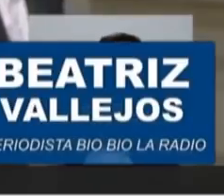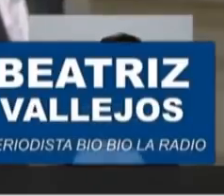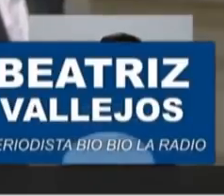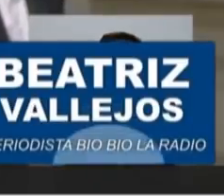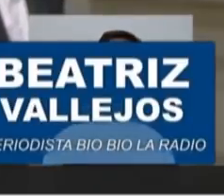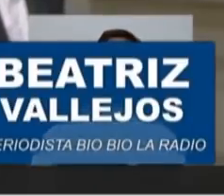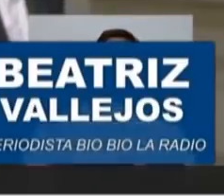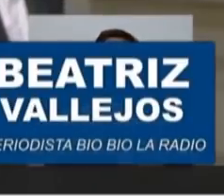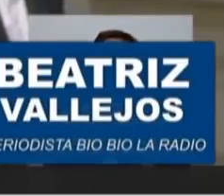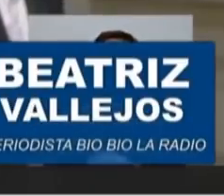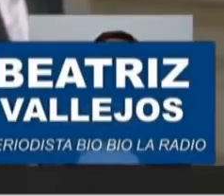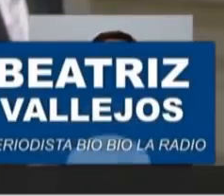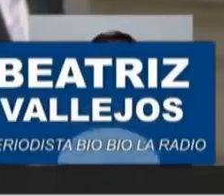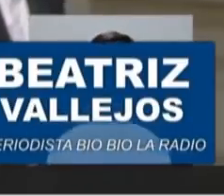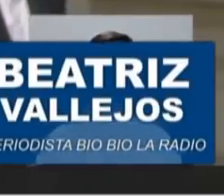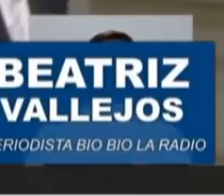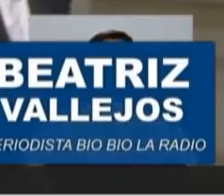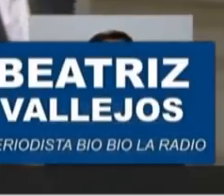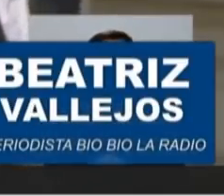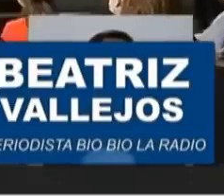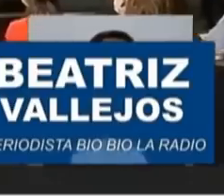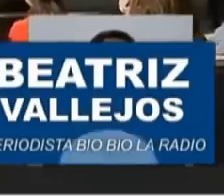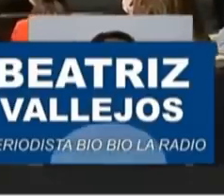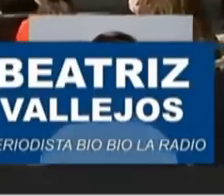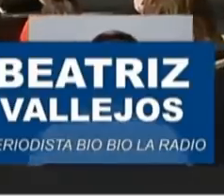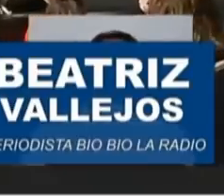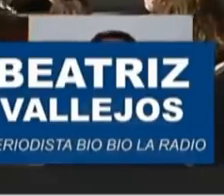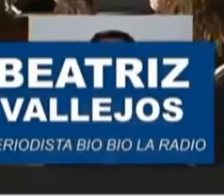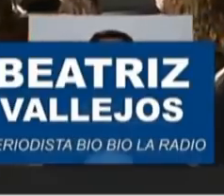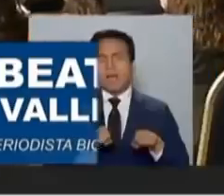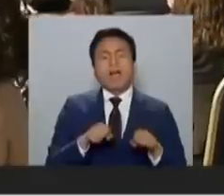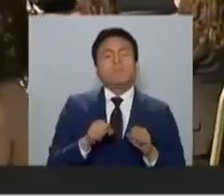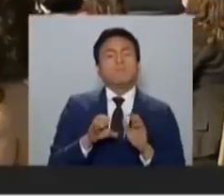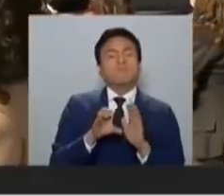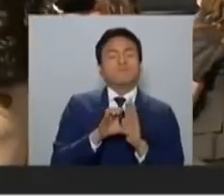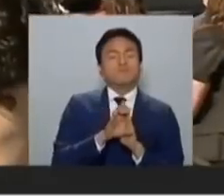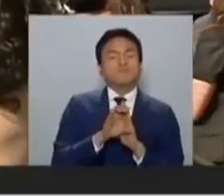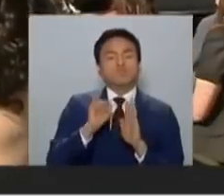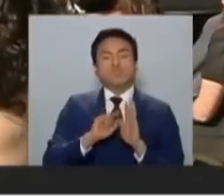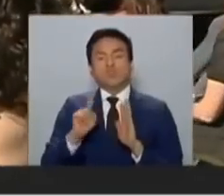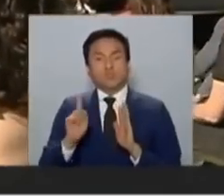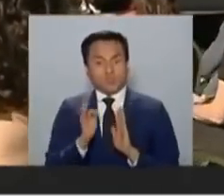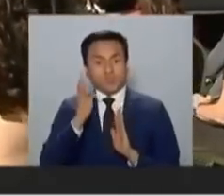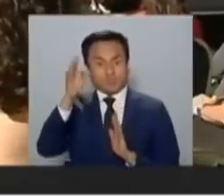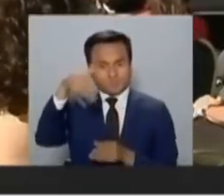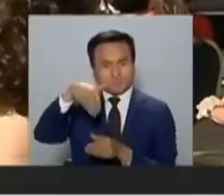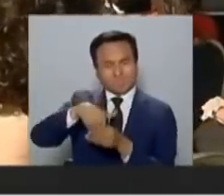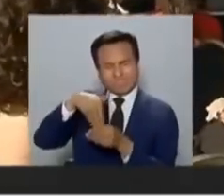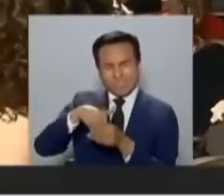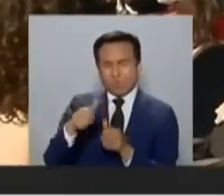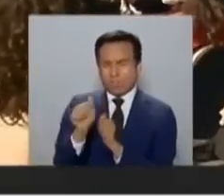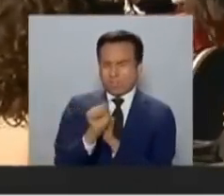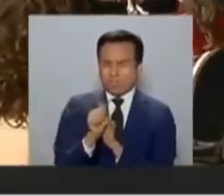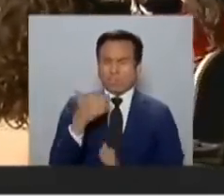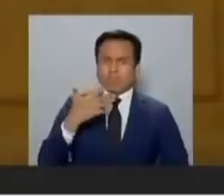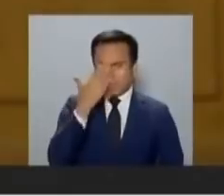ha ejercido hasta ahora. La Araucanía, sin lugar a dudas, el Gualmapu, un tema caliente